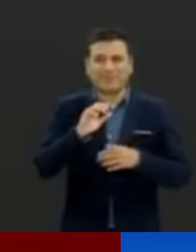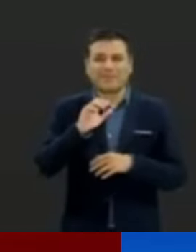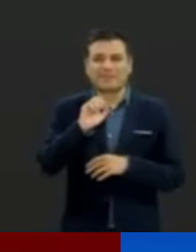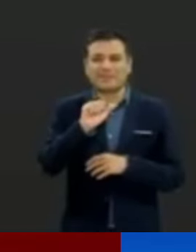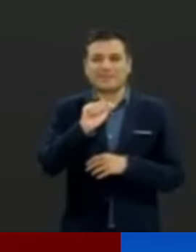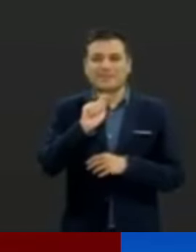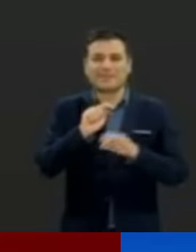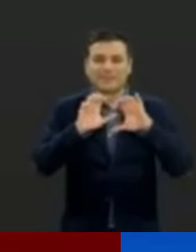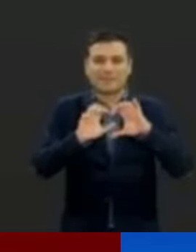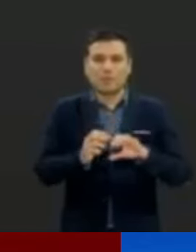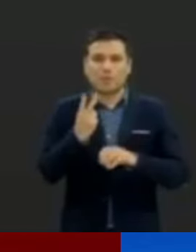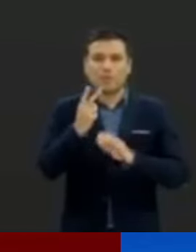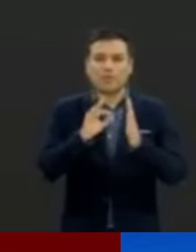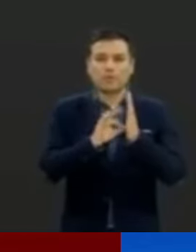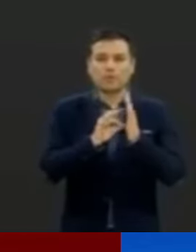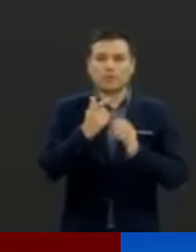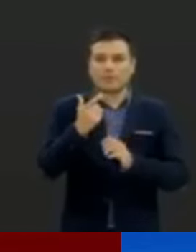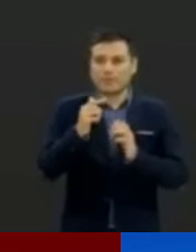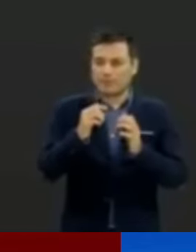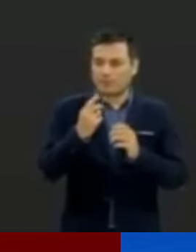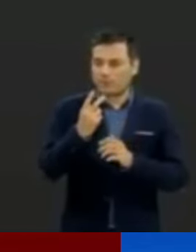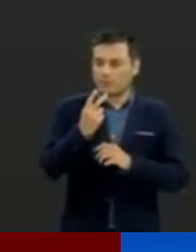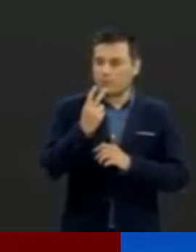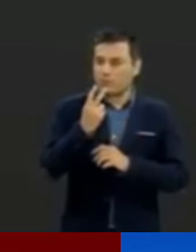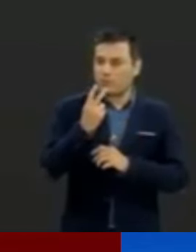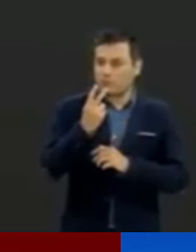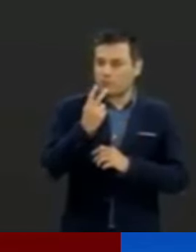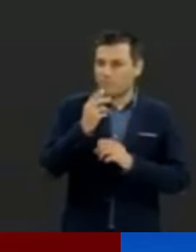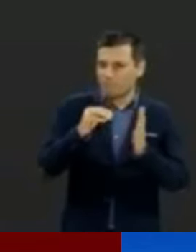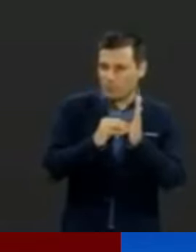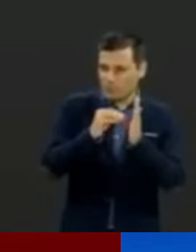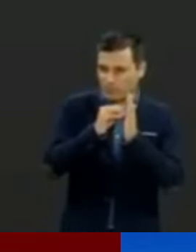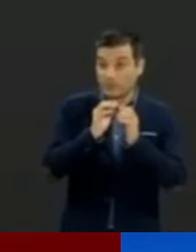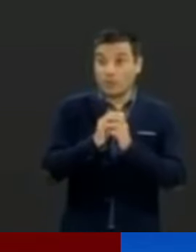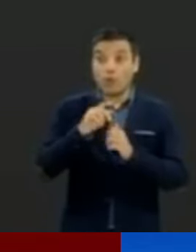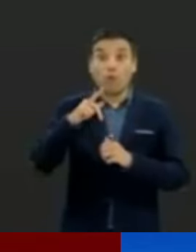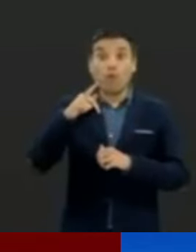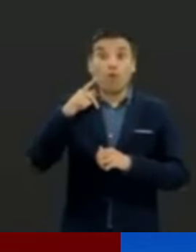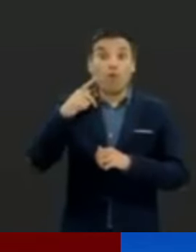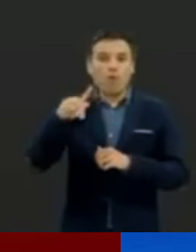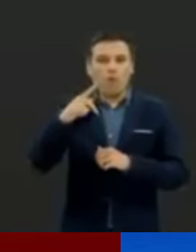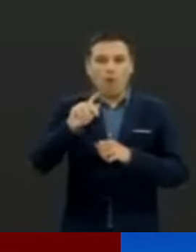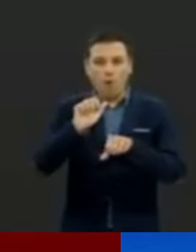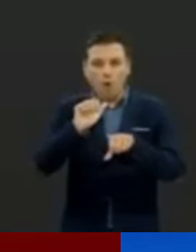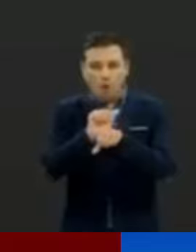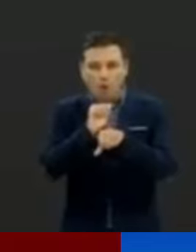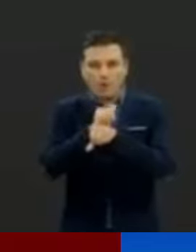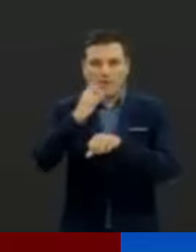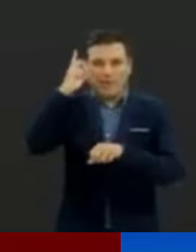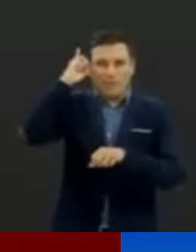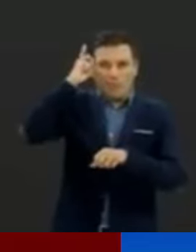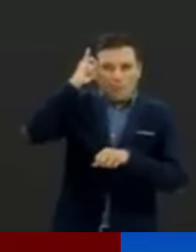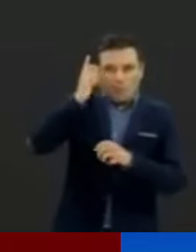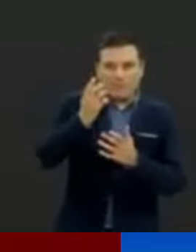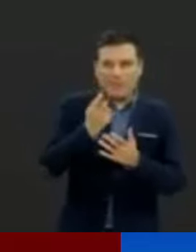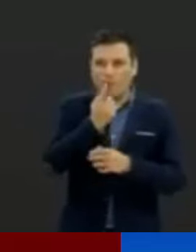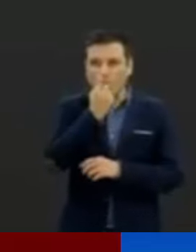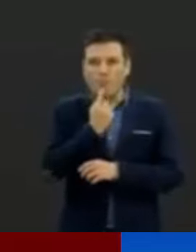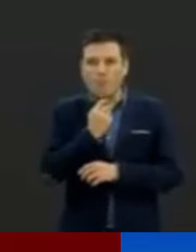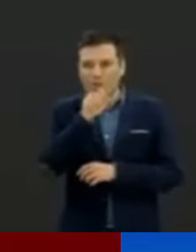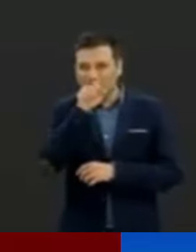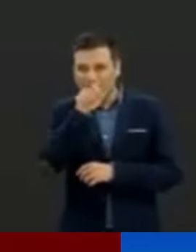millones. La imagen de un Mustang rojo clásico convertido en mesa de billar muestra el tipo de excentricidades de